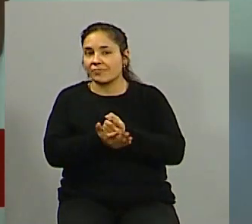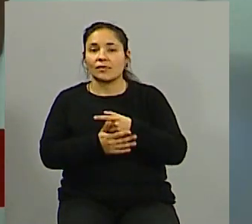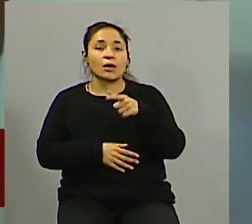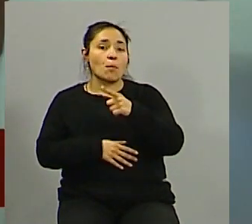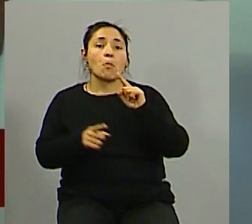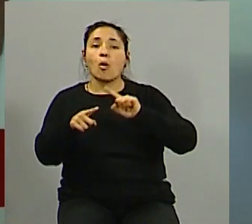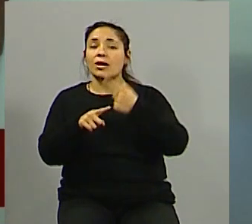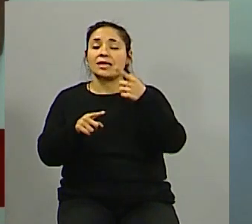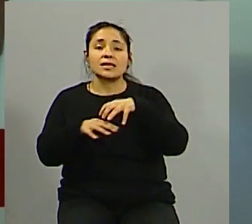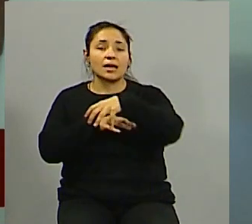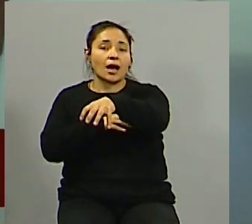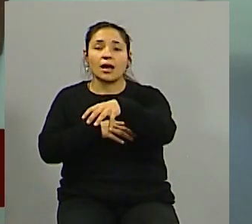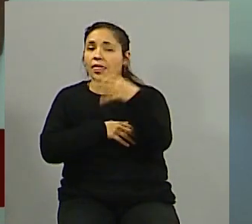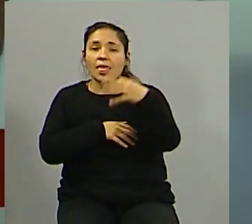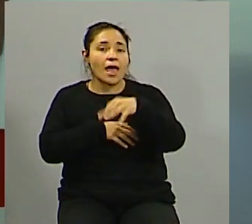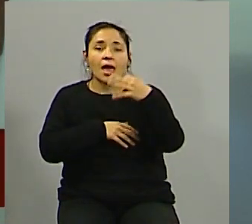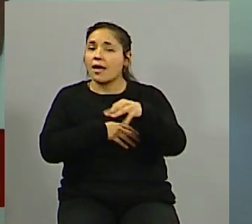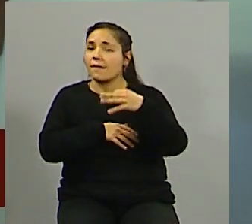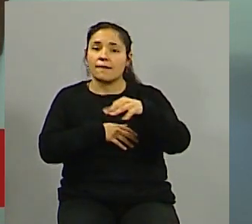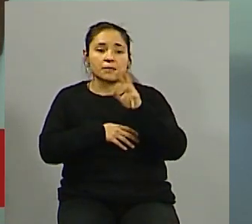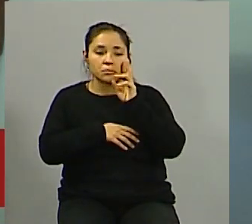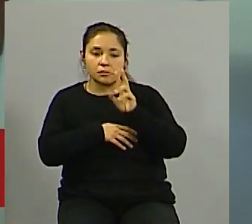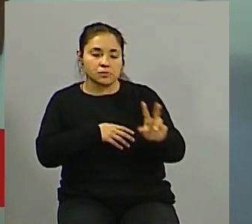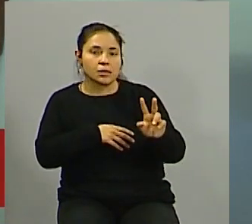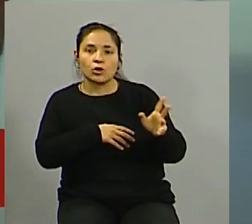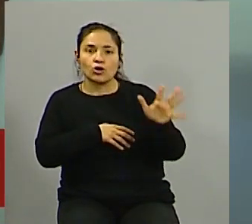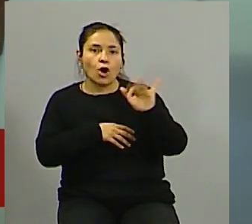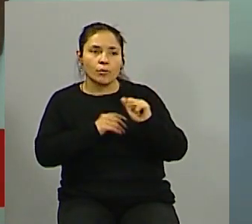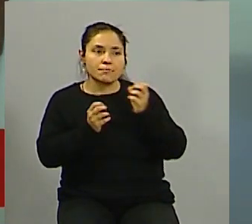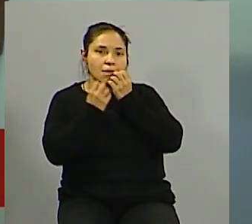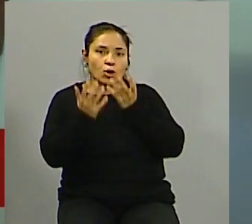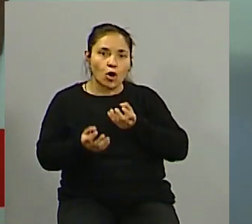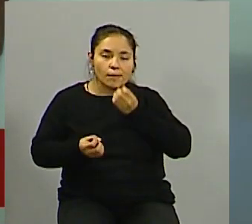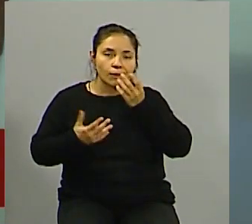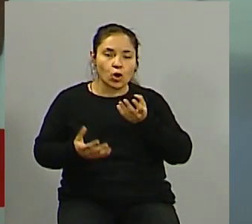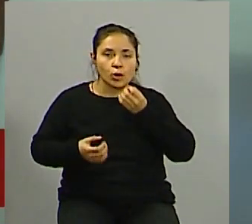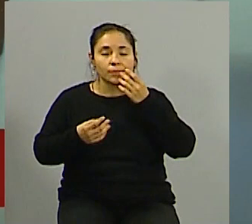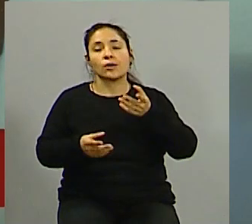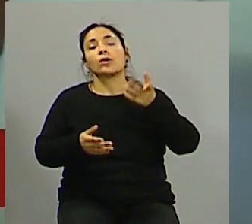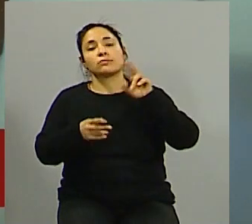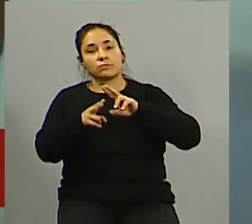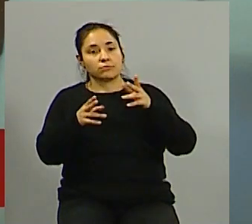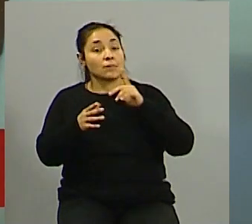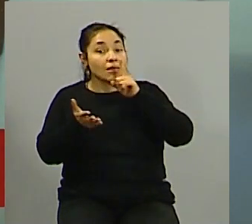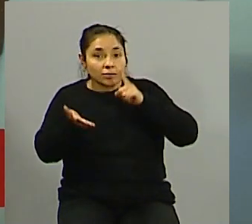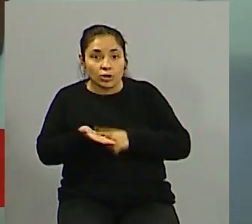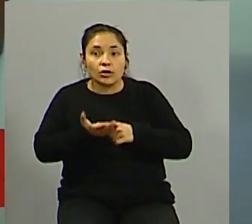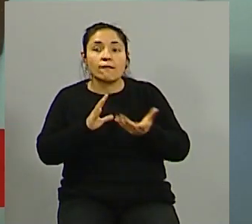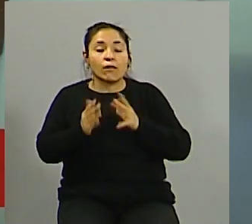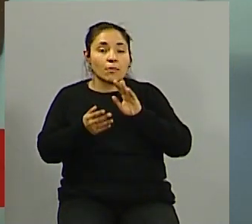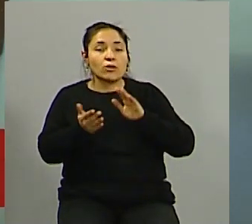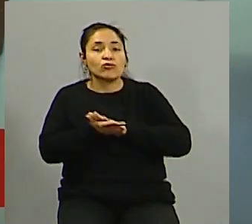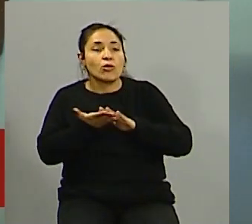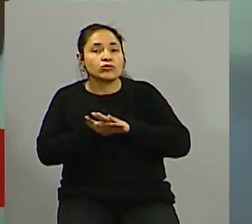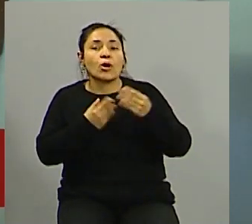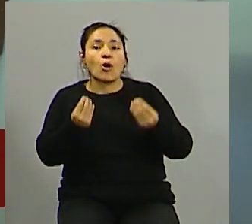política lo que tenemos que hacer es ir mejorando lo cotidiano, pero bueno, en este tipo de decisiones uno tiene que pensar en cómo repara esas situaciones